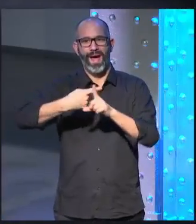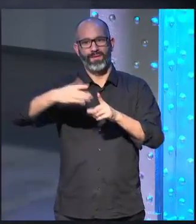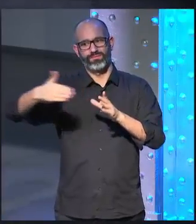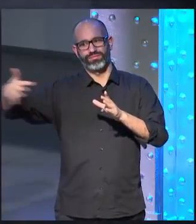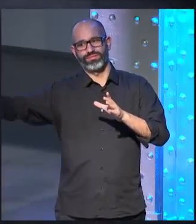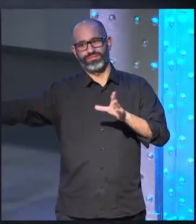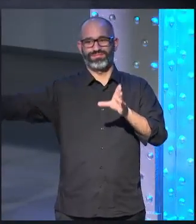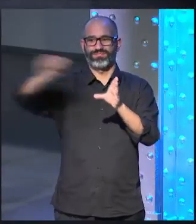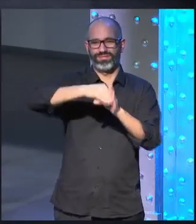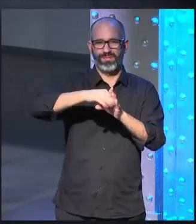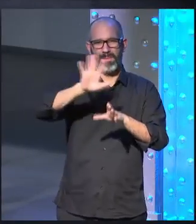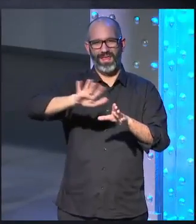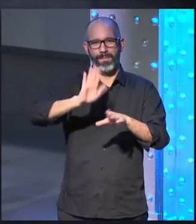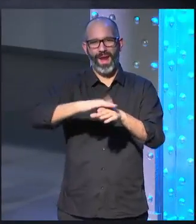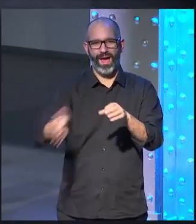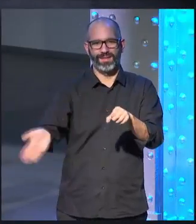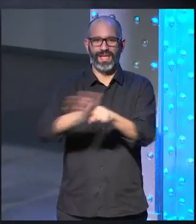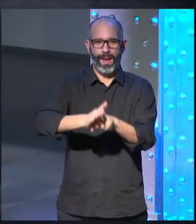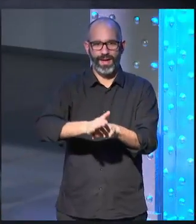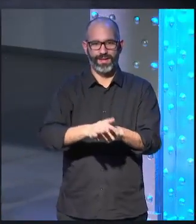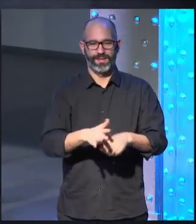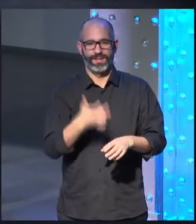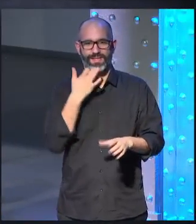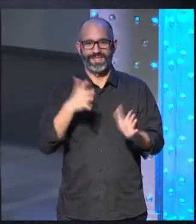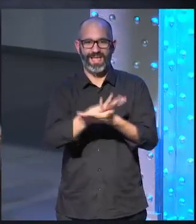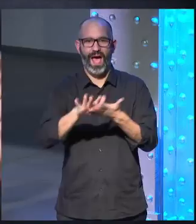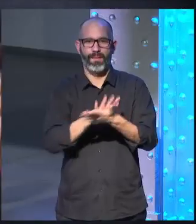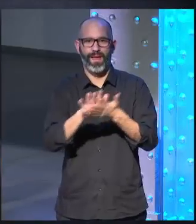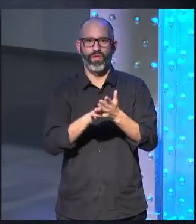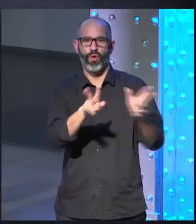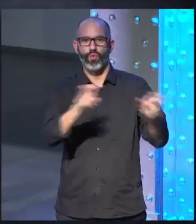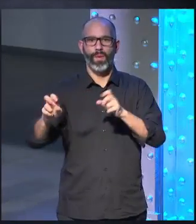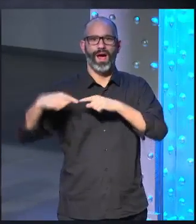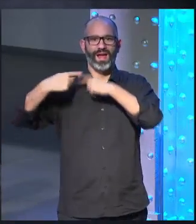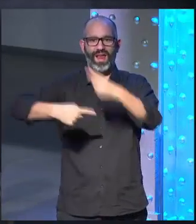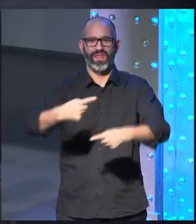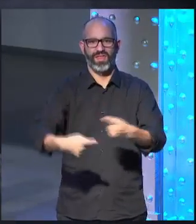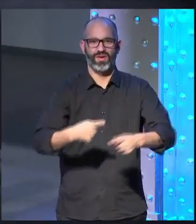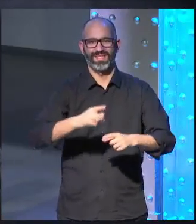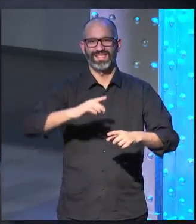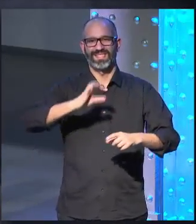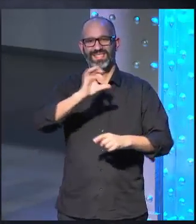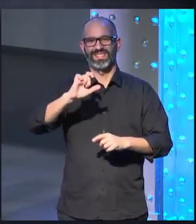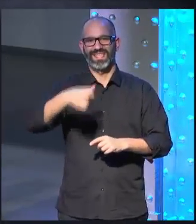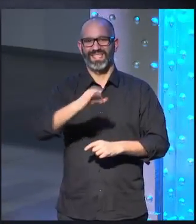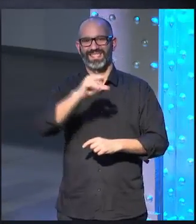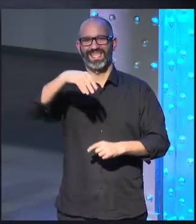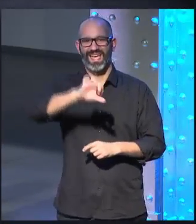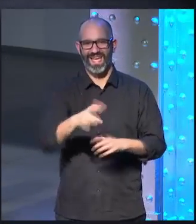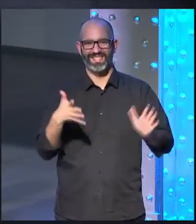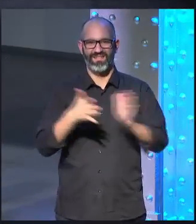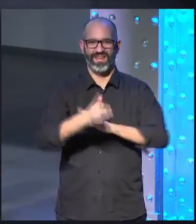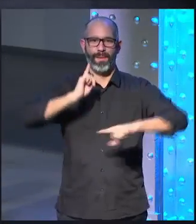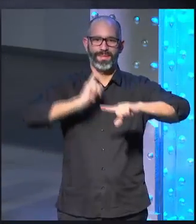de relleno, ¿no? Que digo yo. De hecho, se está hablando de la nueva generación, la sexenial, que es partir los millennials.